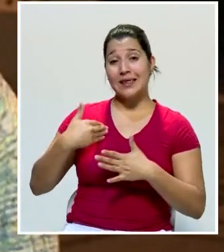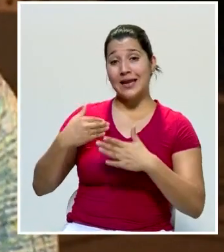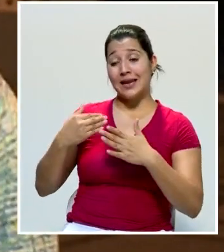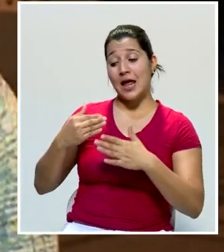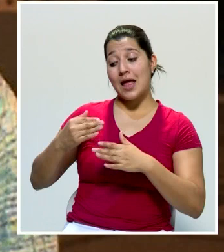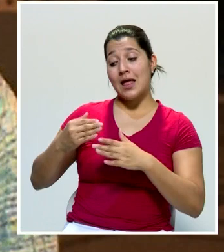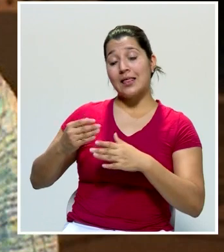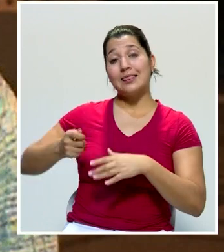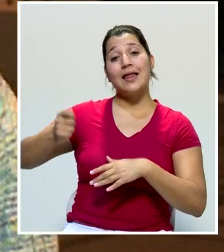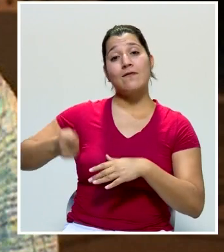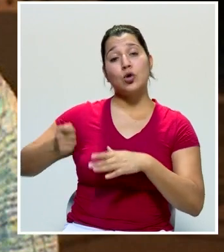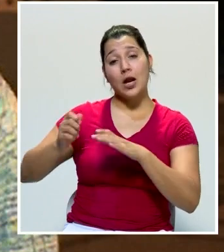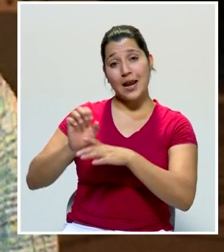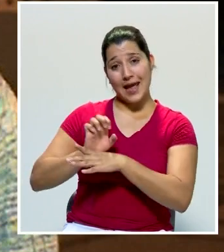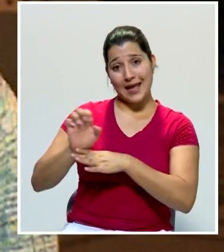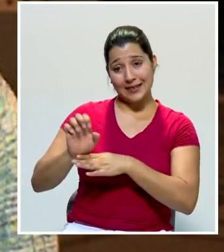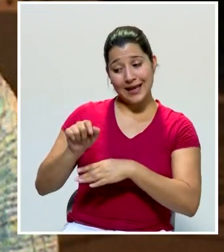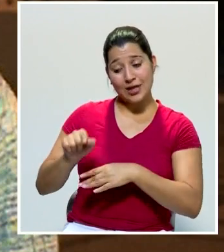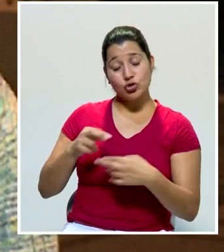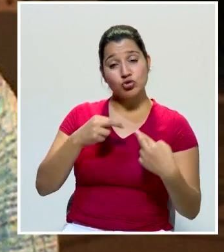la instancia.